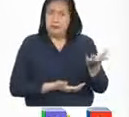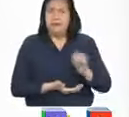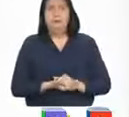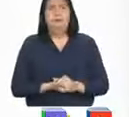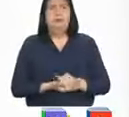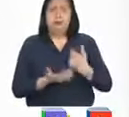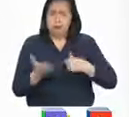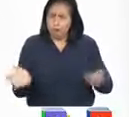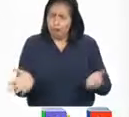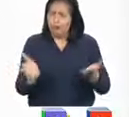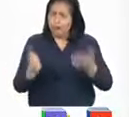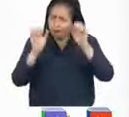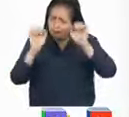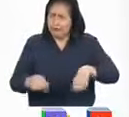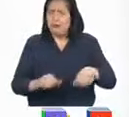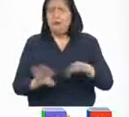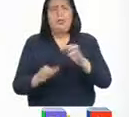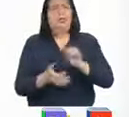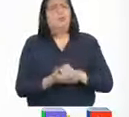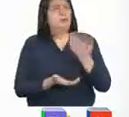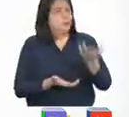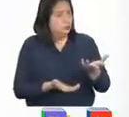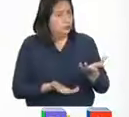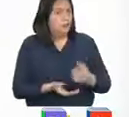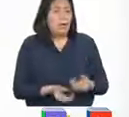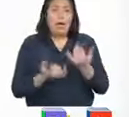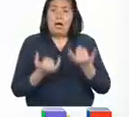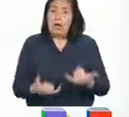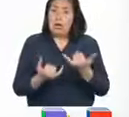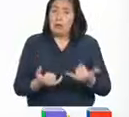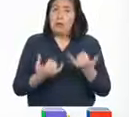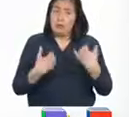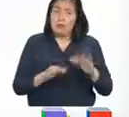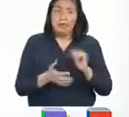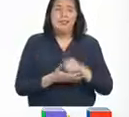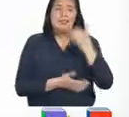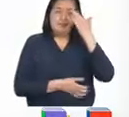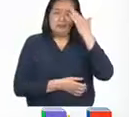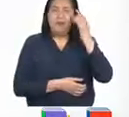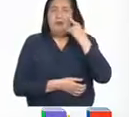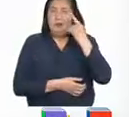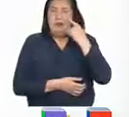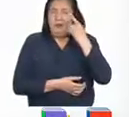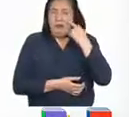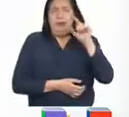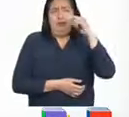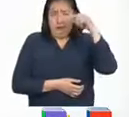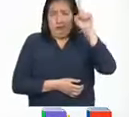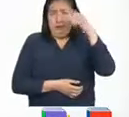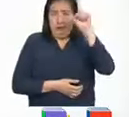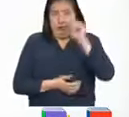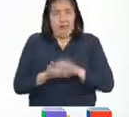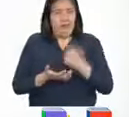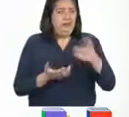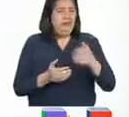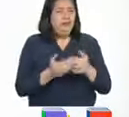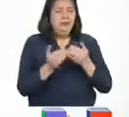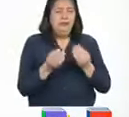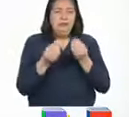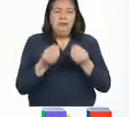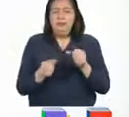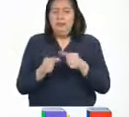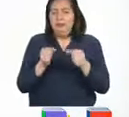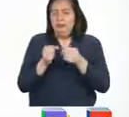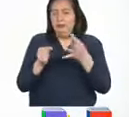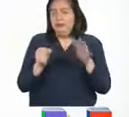más, los animo a que lo hagan, sobre todo ahora que ya están familiarizados con los millones, las aproximaciones